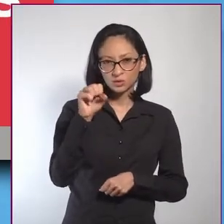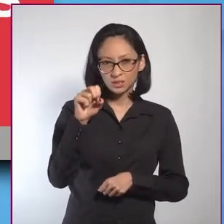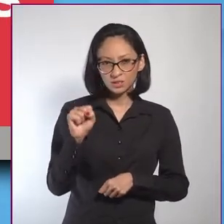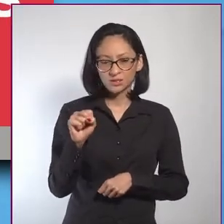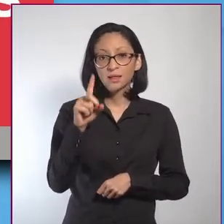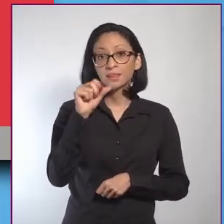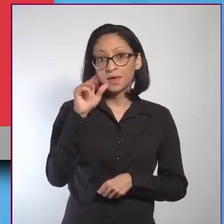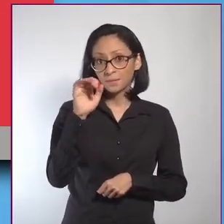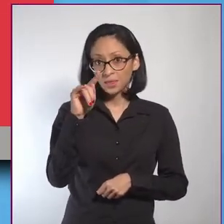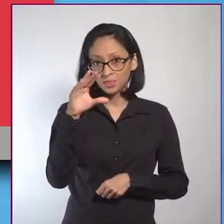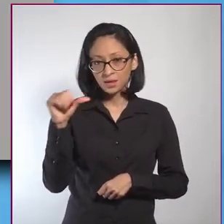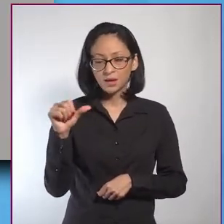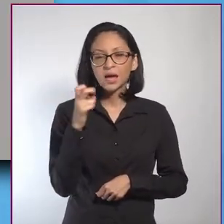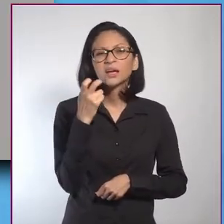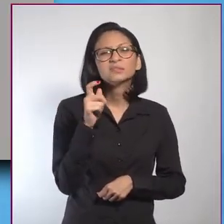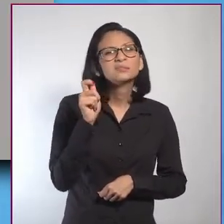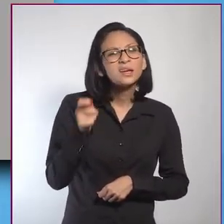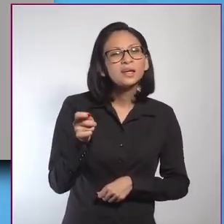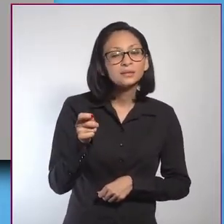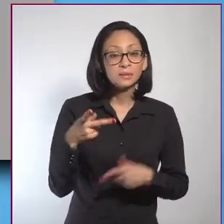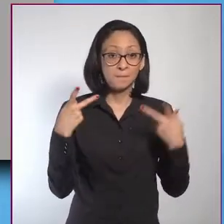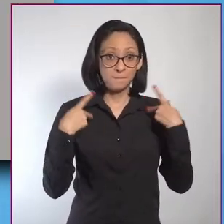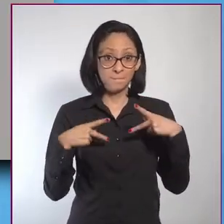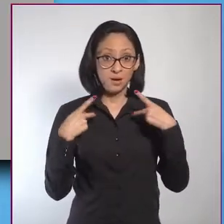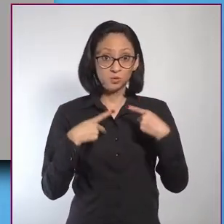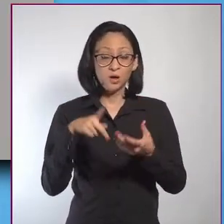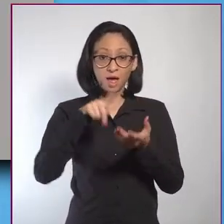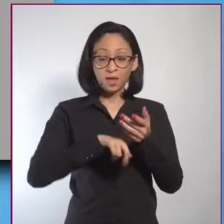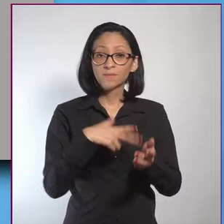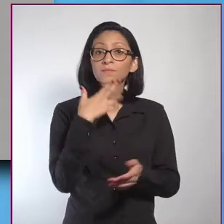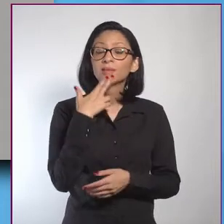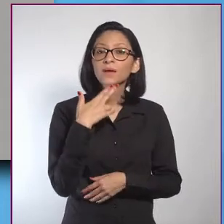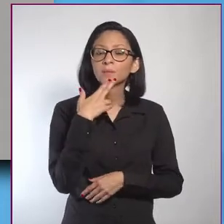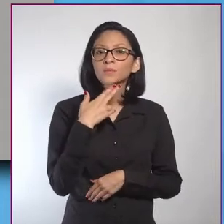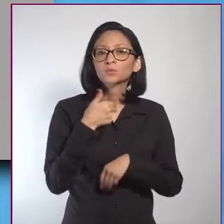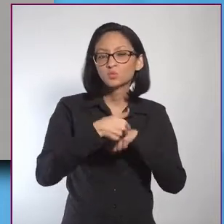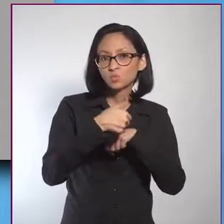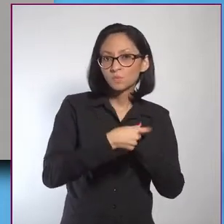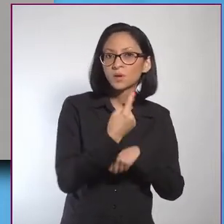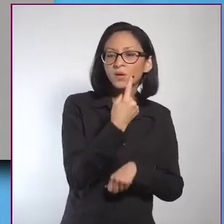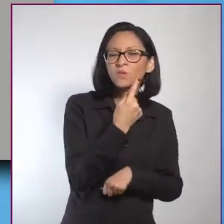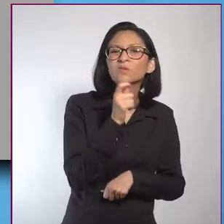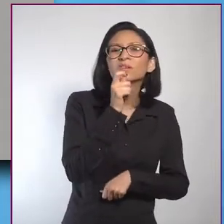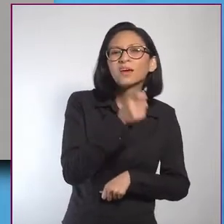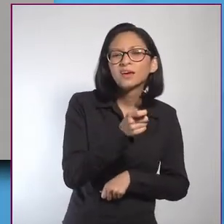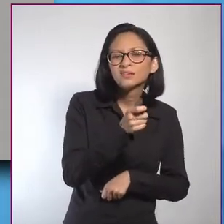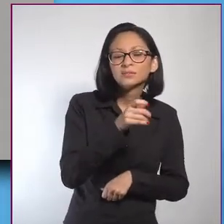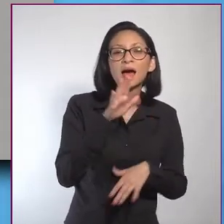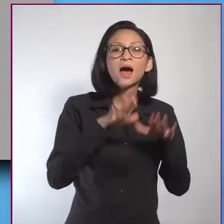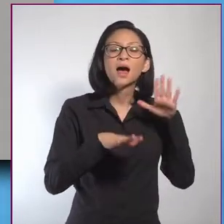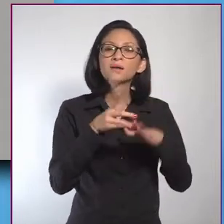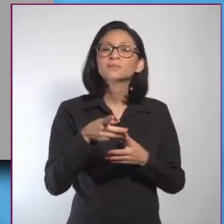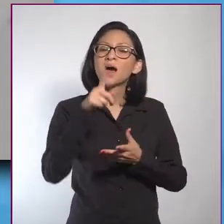complicación ocurre generalmente en personas con diabetes tipo 1 y frecuentemente es el resultado de la ausencia absoluta